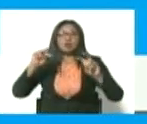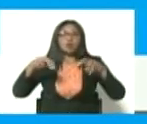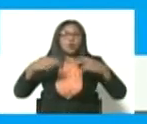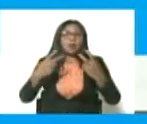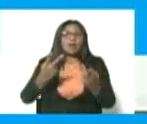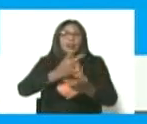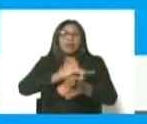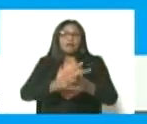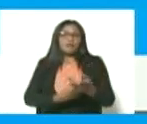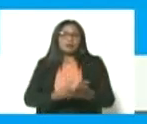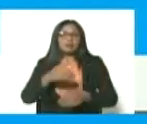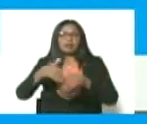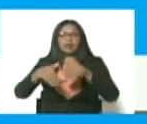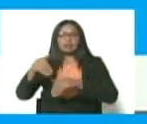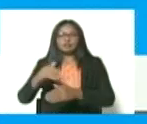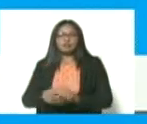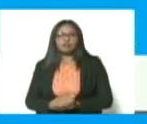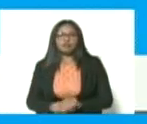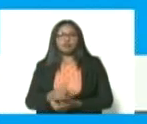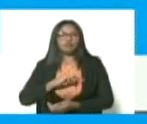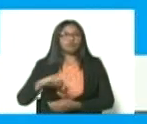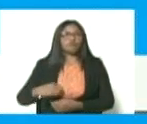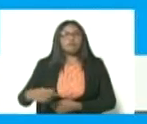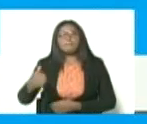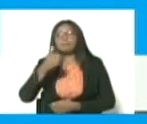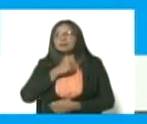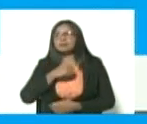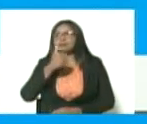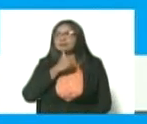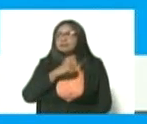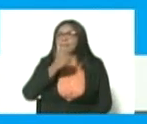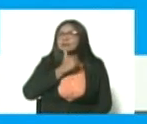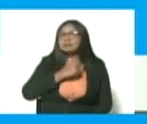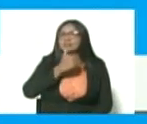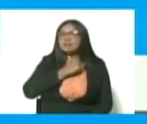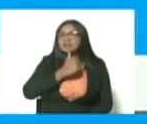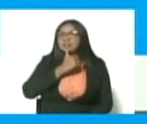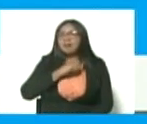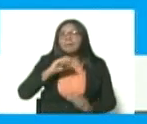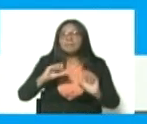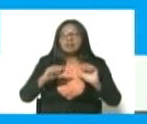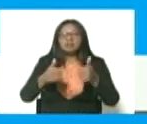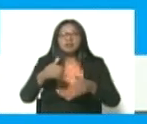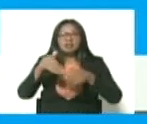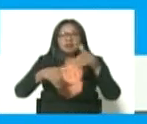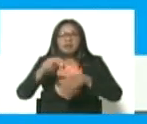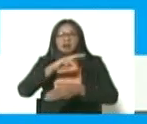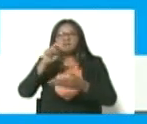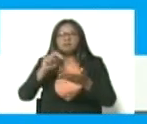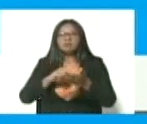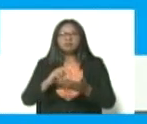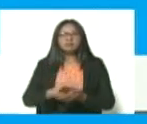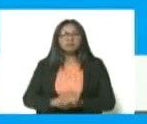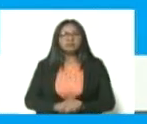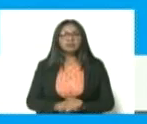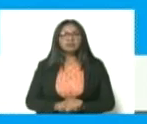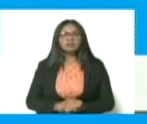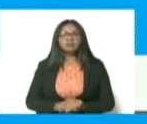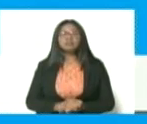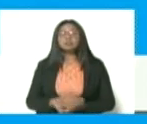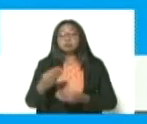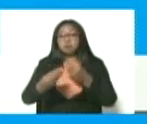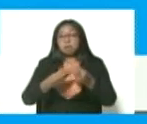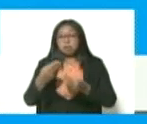poderes. Tuvimos paciencia, esperamos que viniera la Asamblea Nacional, su elección. Así se